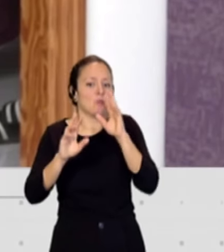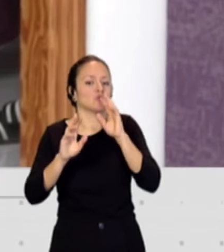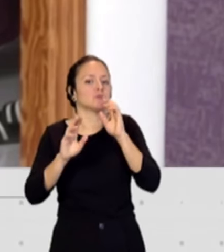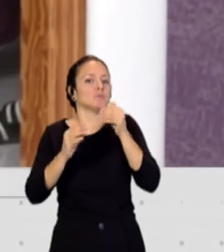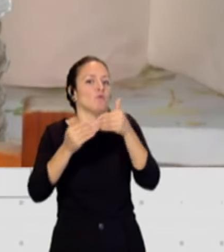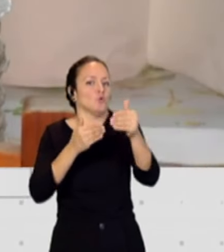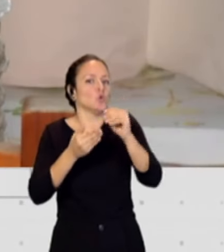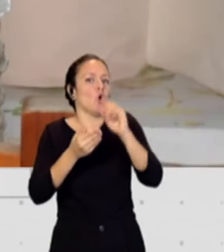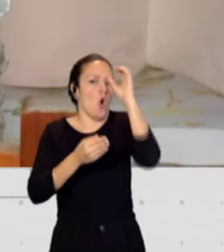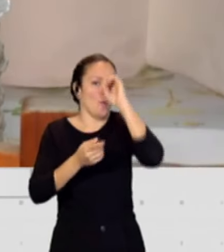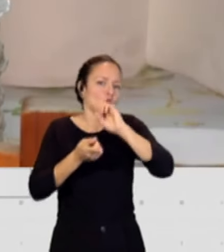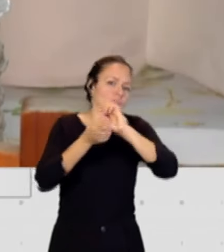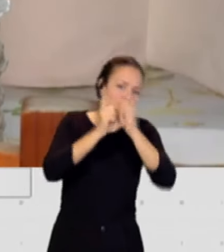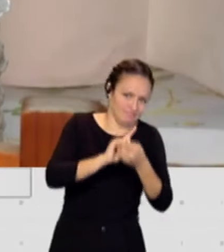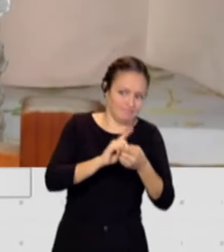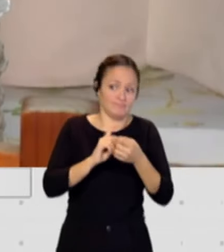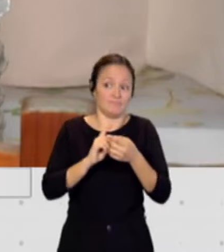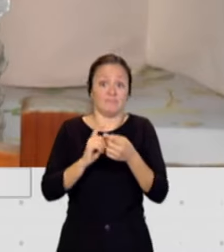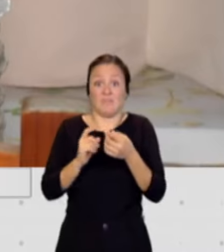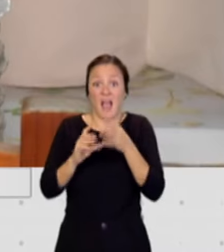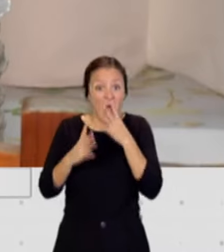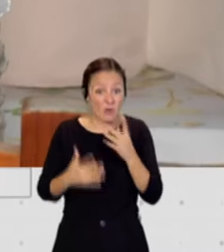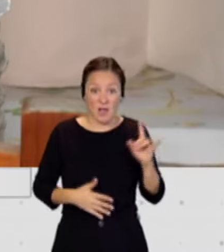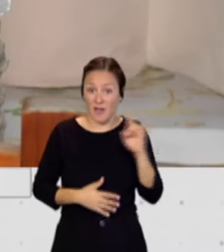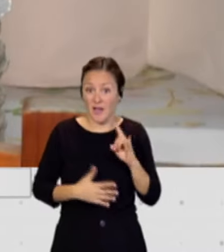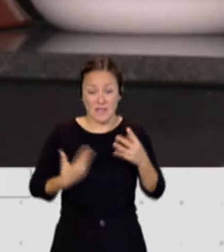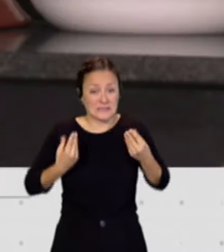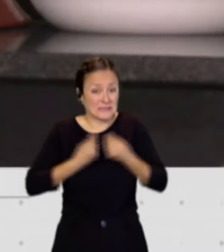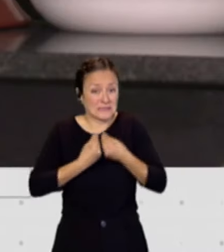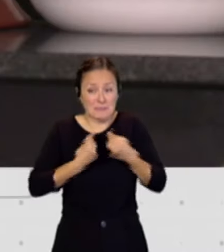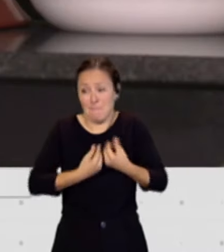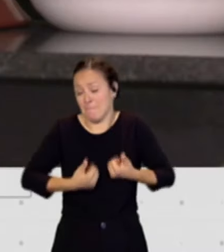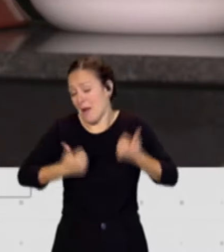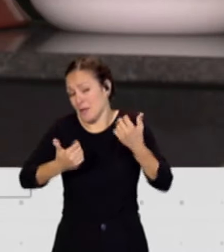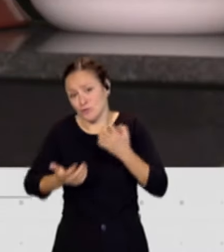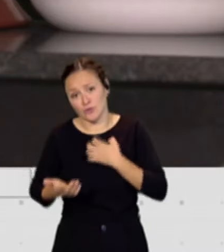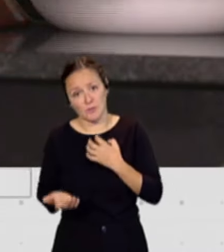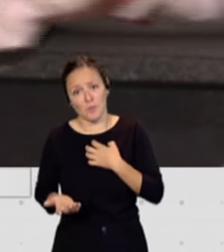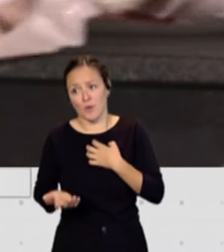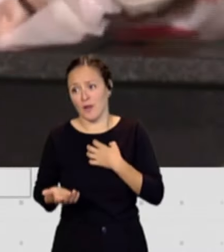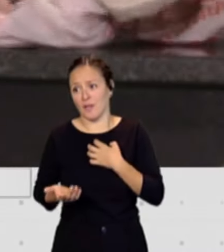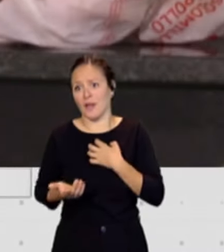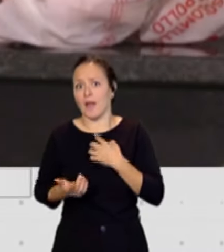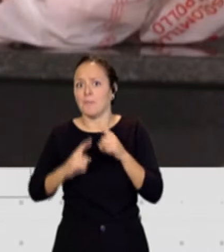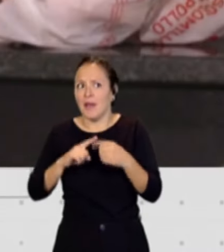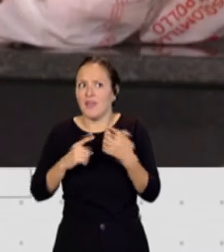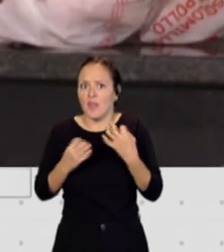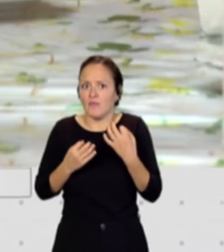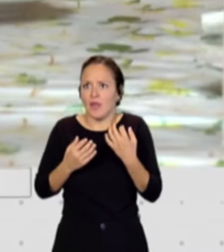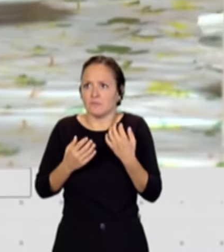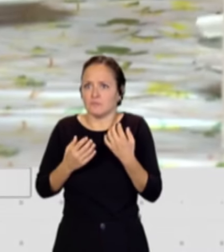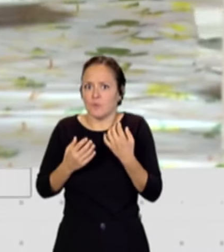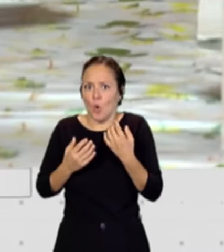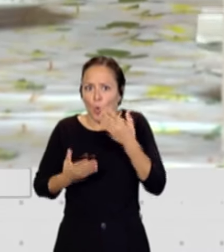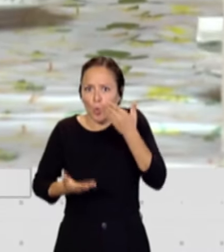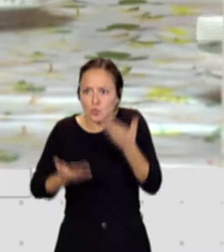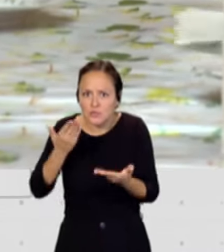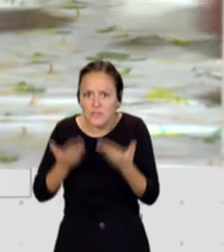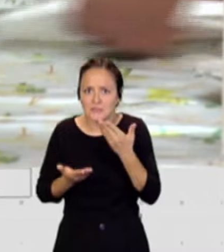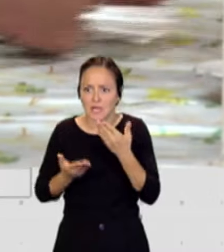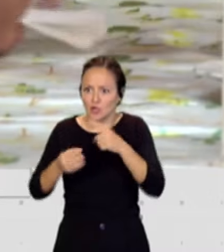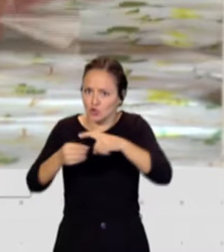Canarias se ve desbordada y adás parece lógico que haya un ejercicio de justicia y de solidaridad en